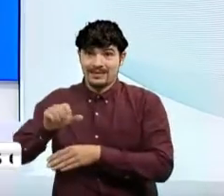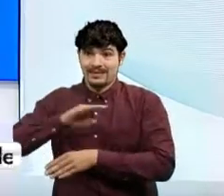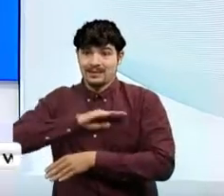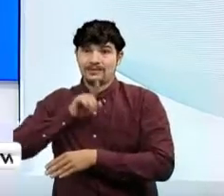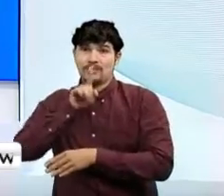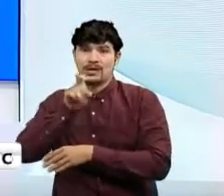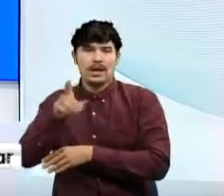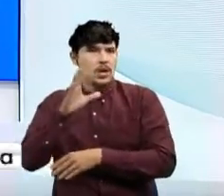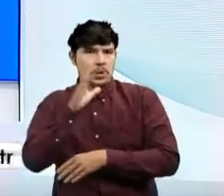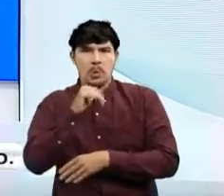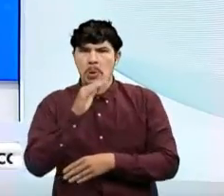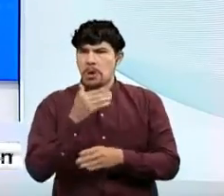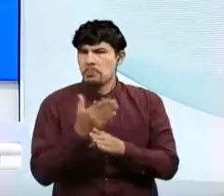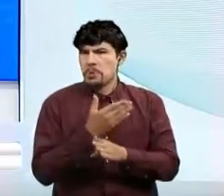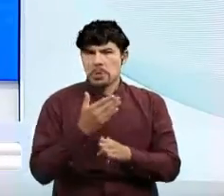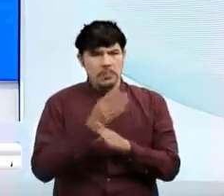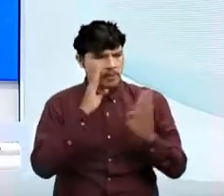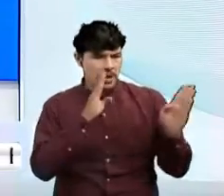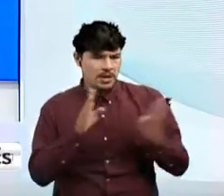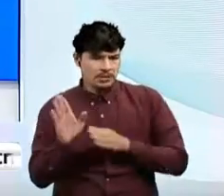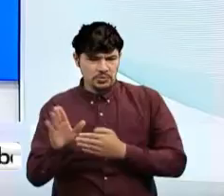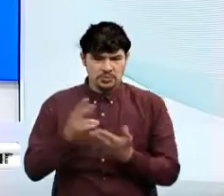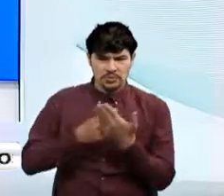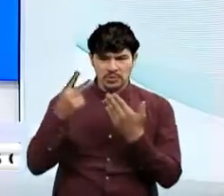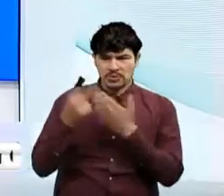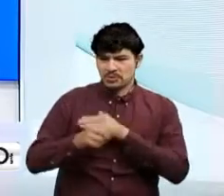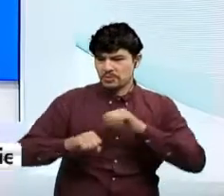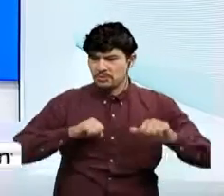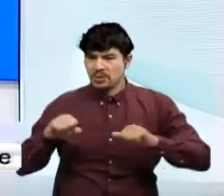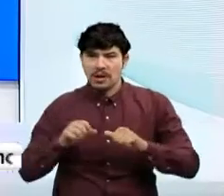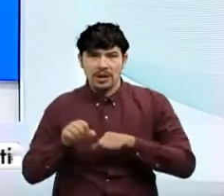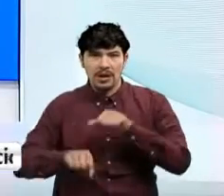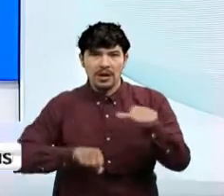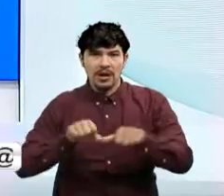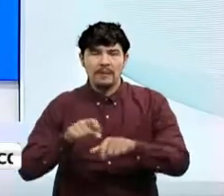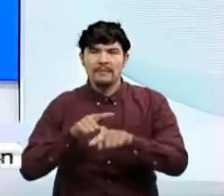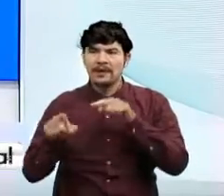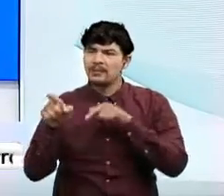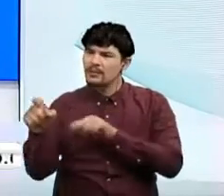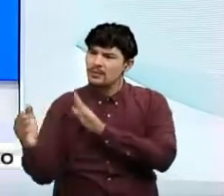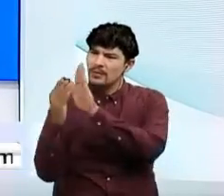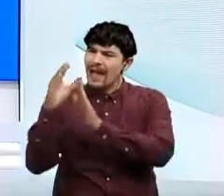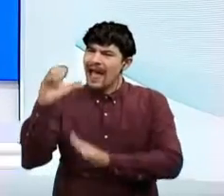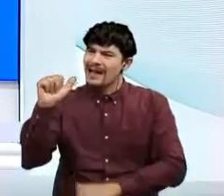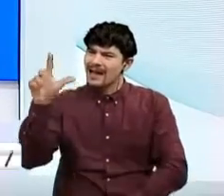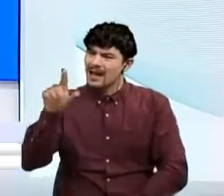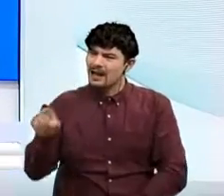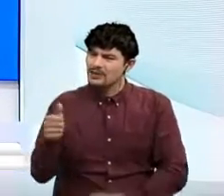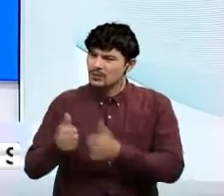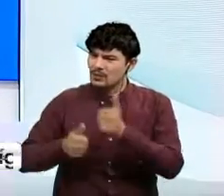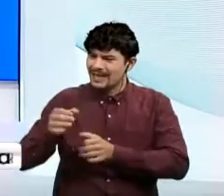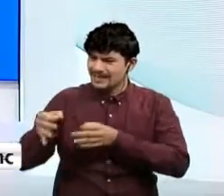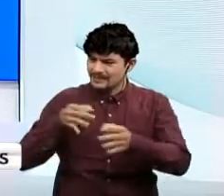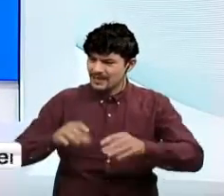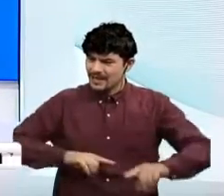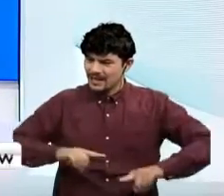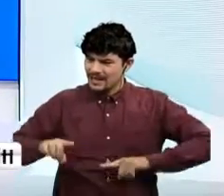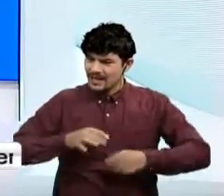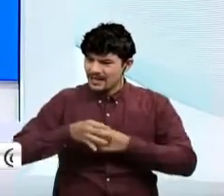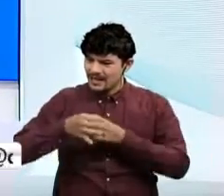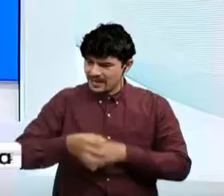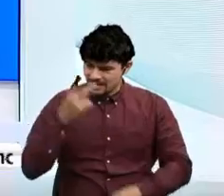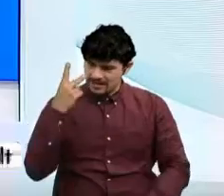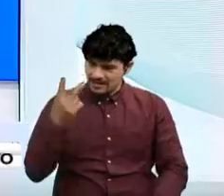no existen problemas de planeación en este proyecto de movilidad carlos cárdenas muy buenas tardes qué explicación de la administración municipal sobre la